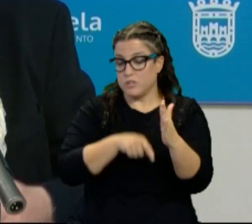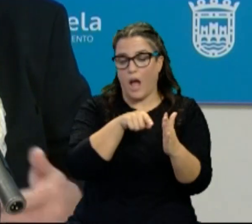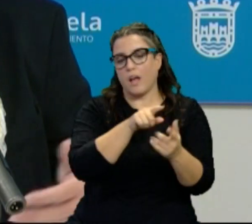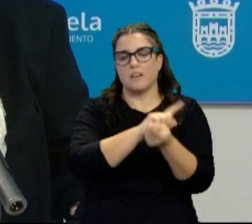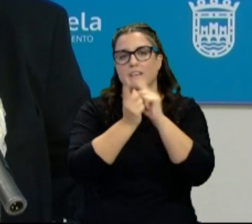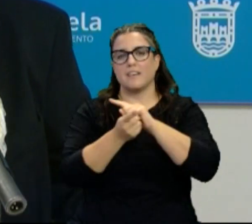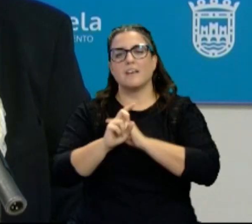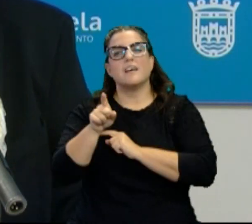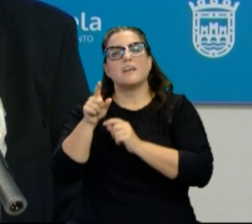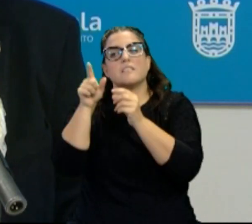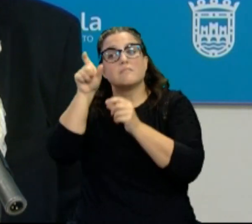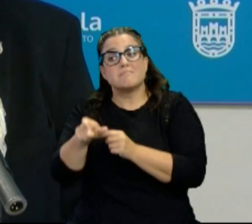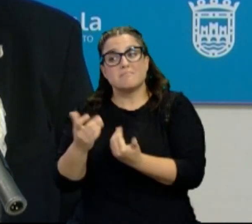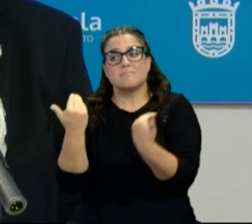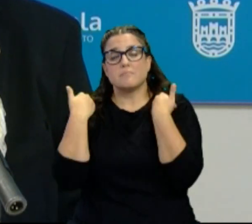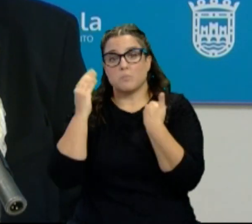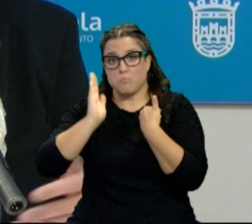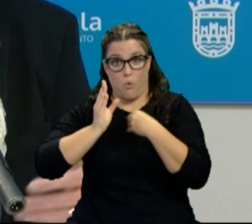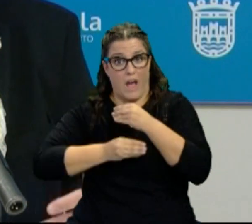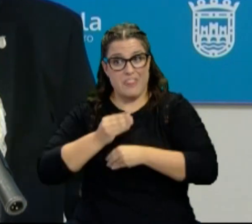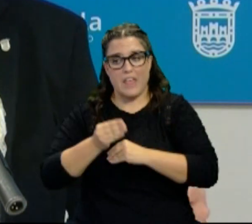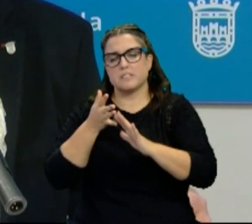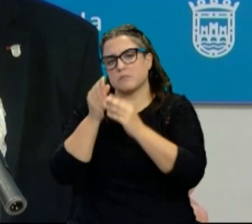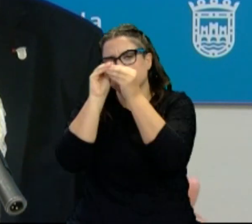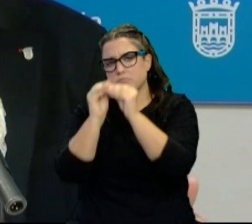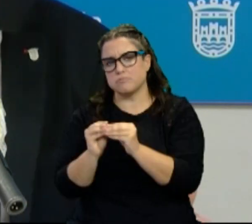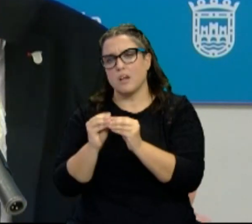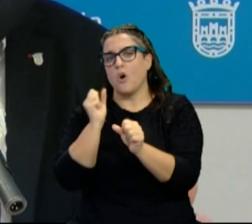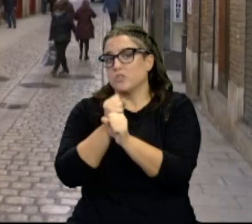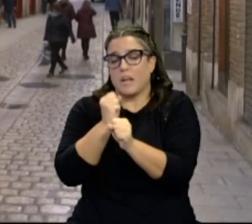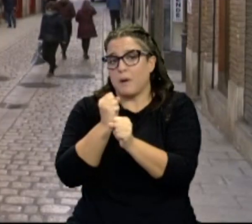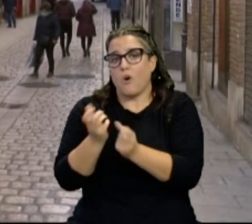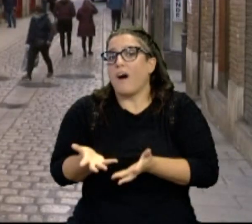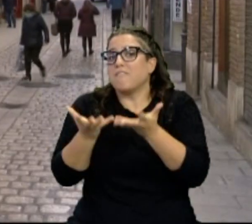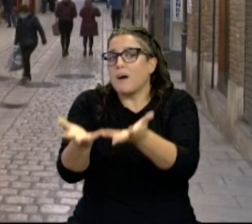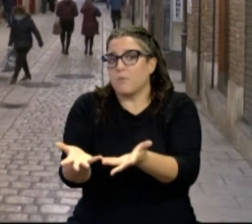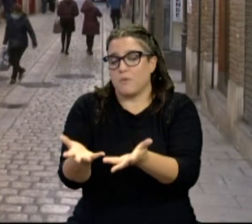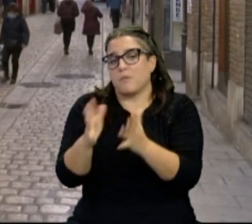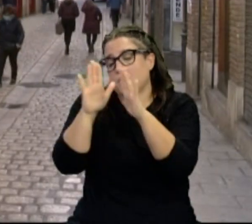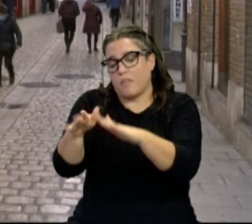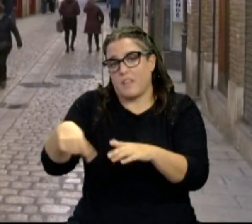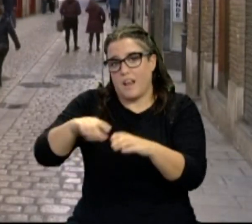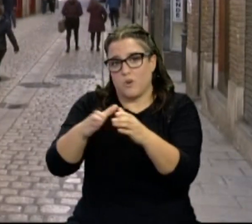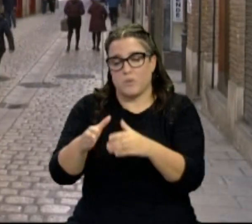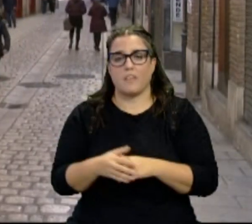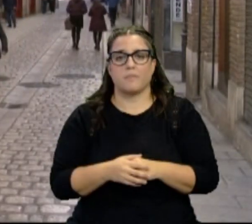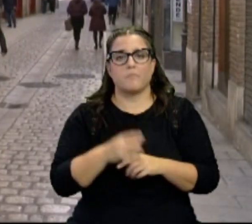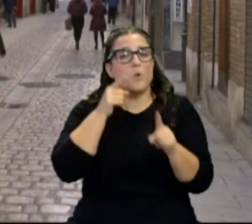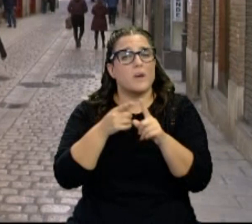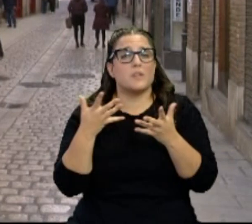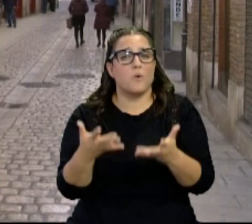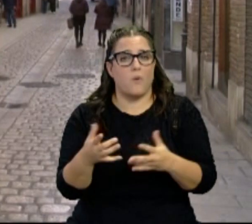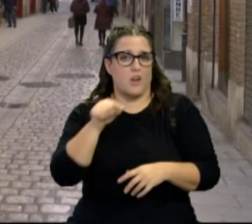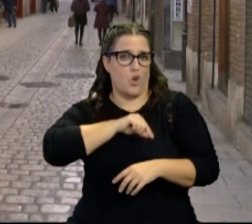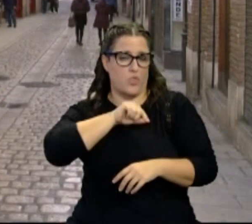por la realización de tareas o labores en beneficio de la comunidad. El objetivo, concienciar. Que los